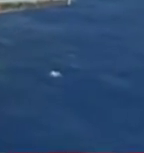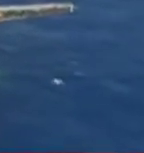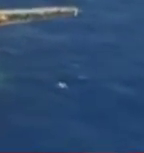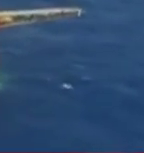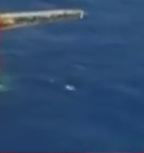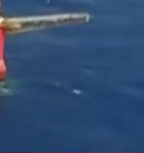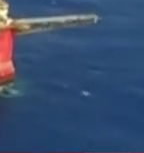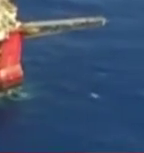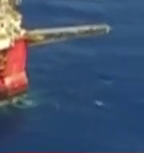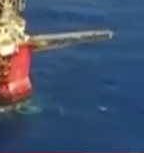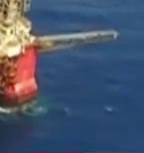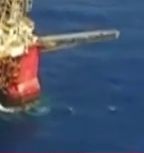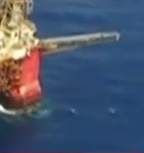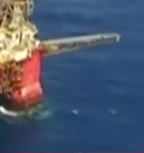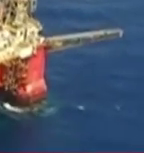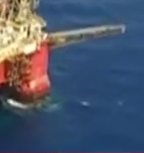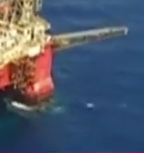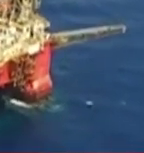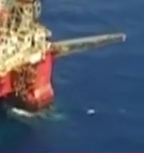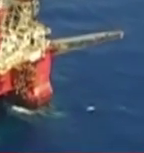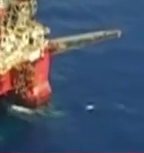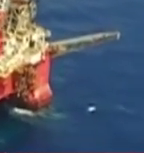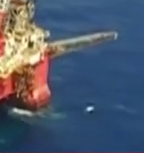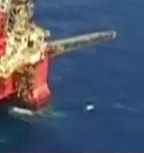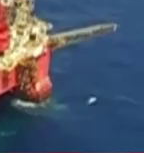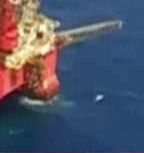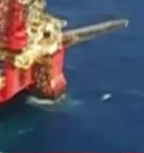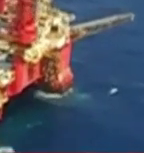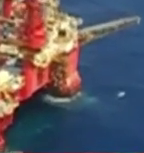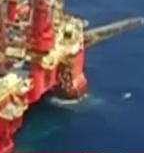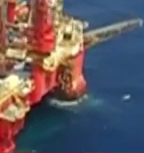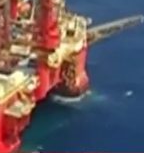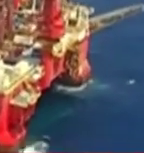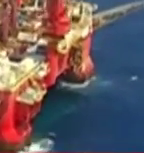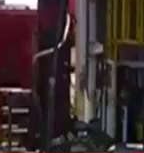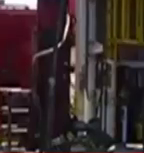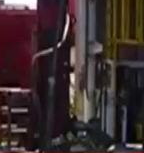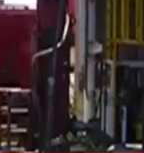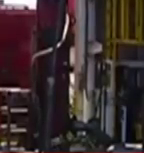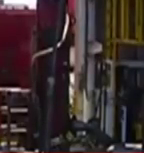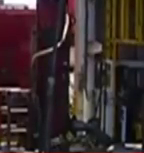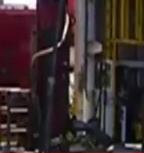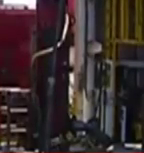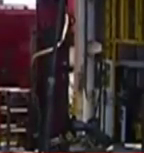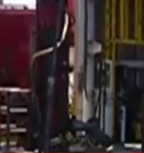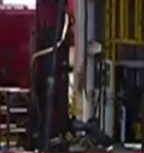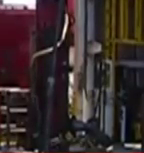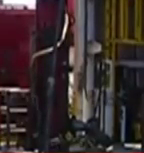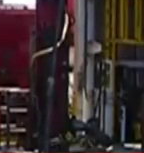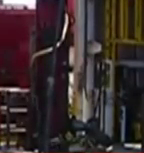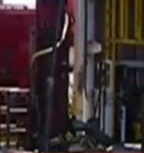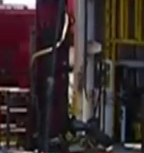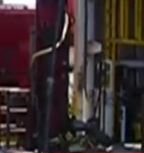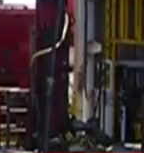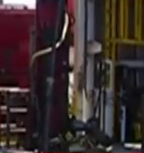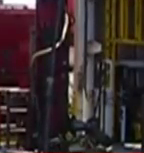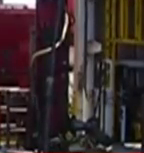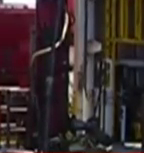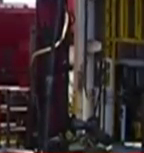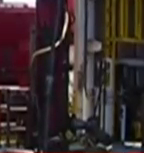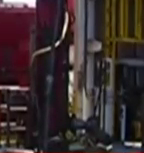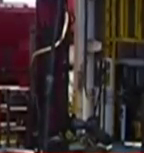participación estratégica de Pemex y cómo va a ser beneficiada la empresa? Bueno, al